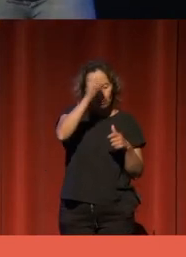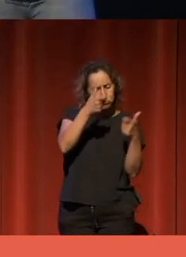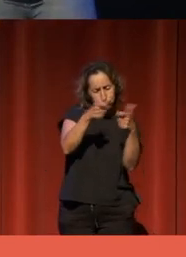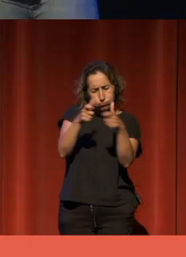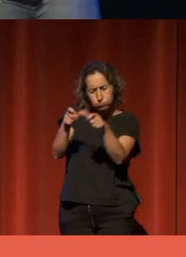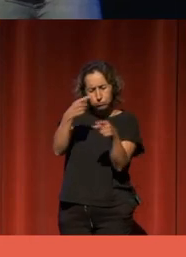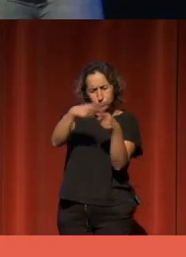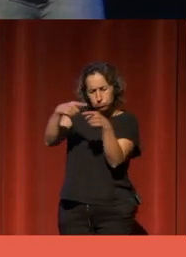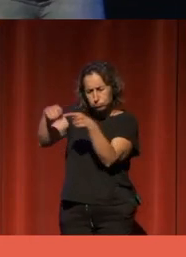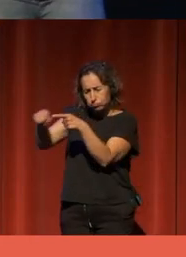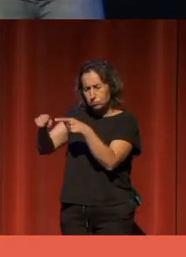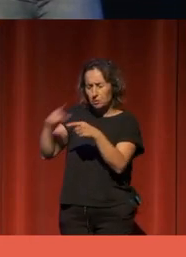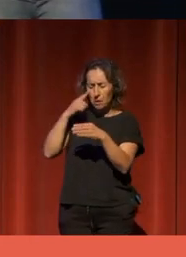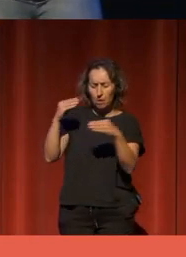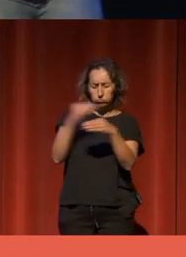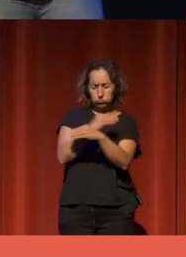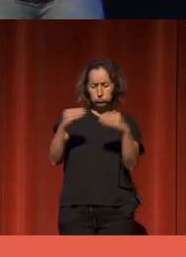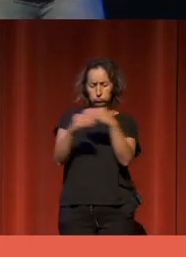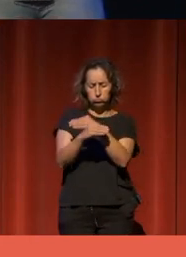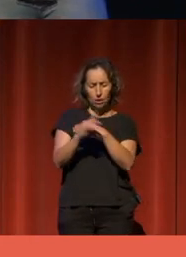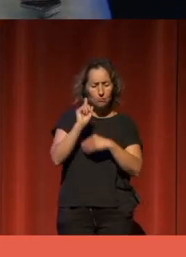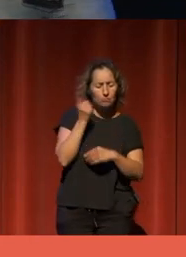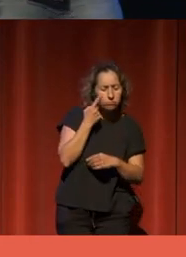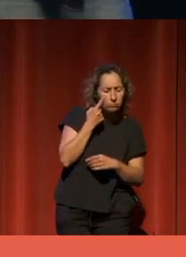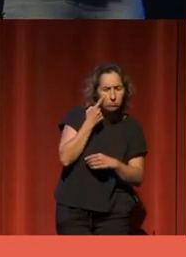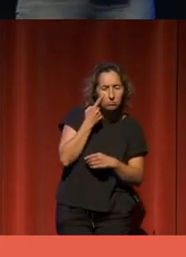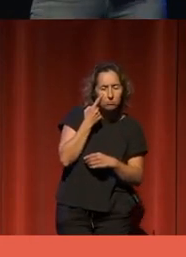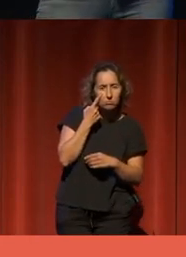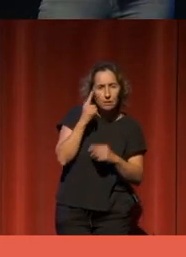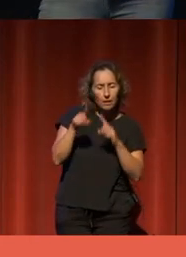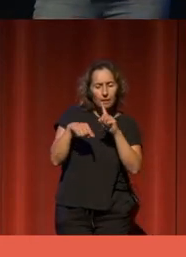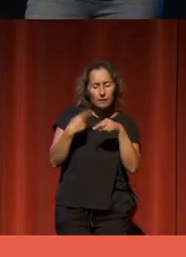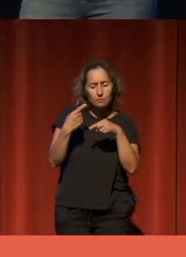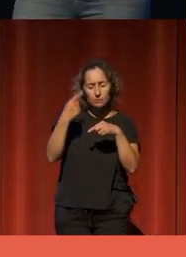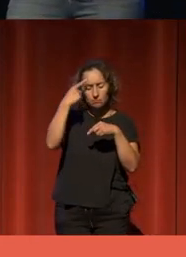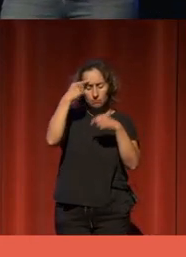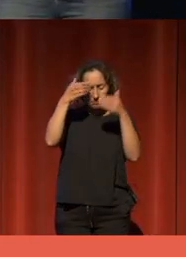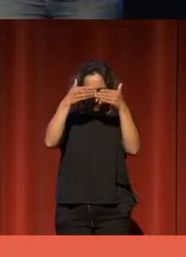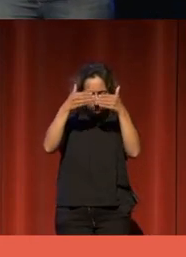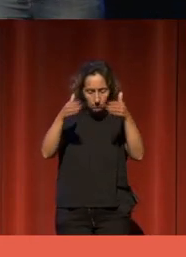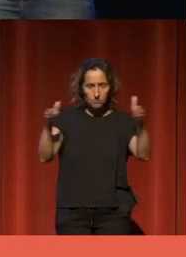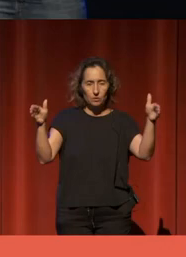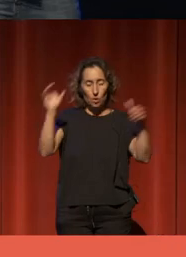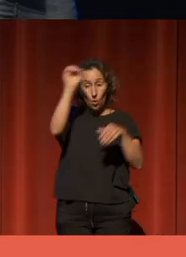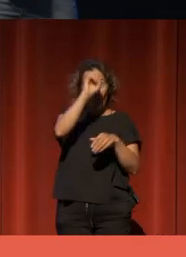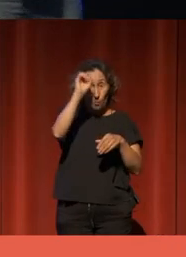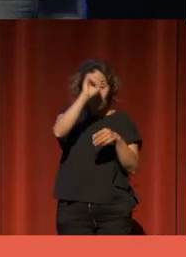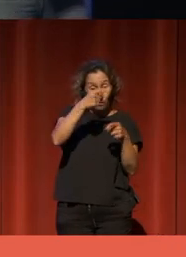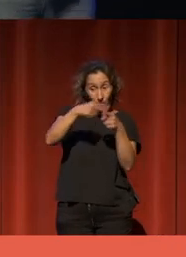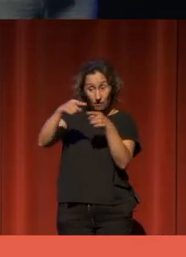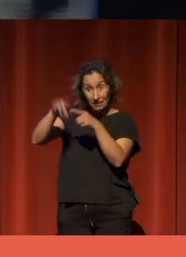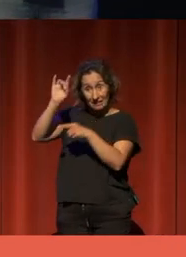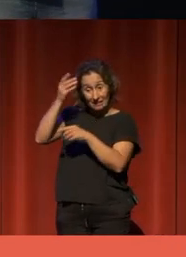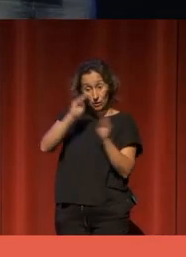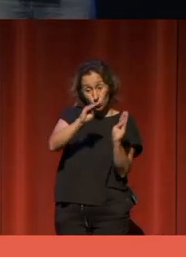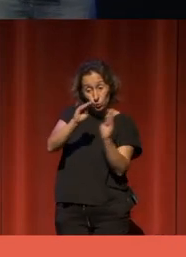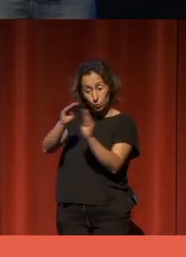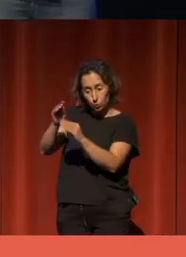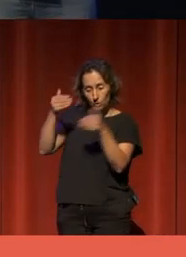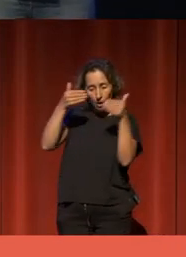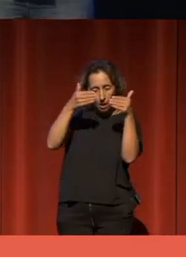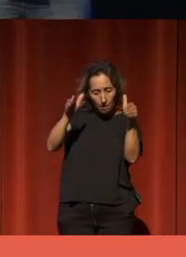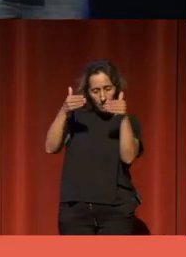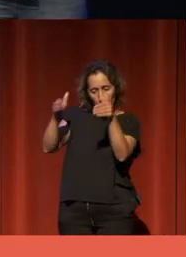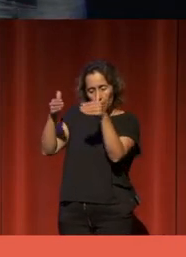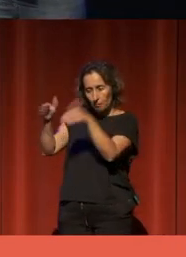detectar las contradicciones para ser más abiertos a las distintas opiniones e ideas y finalmente